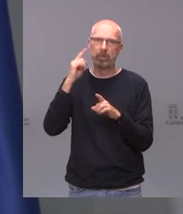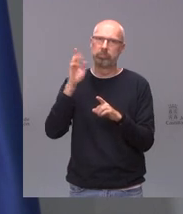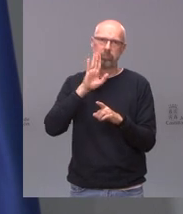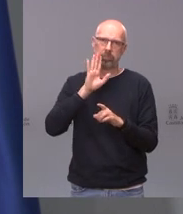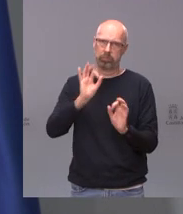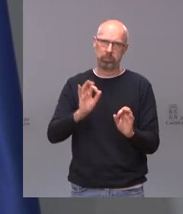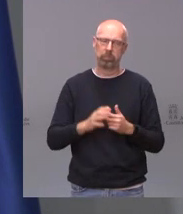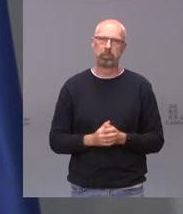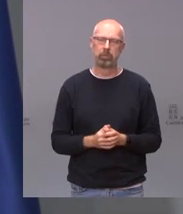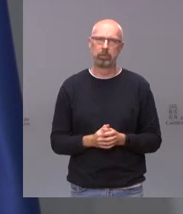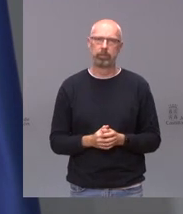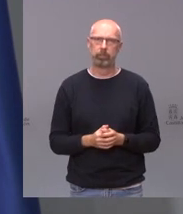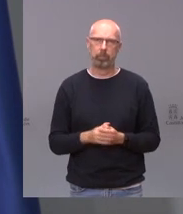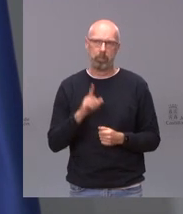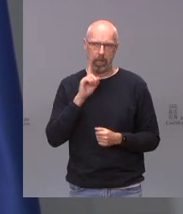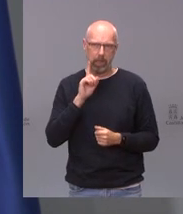y